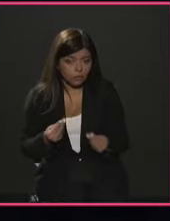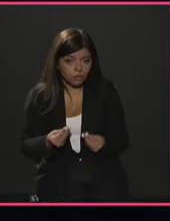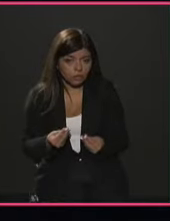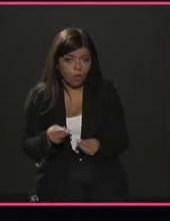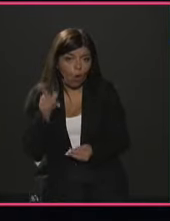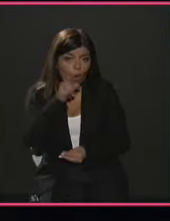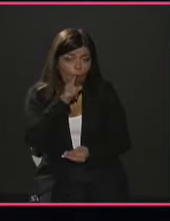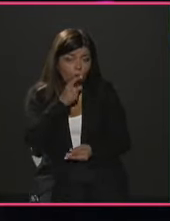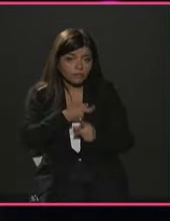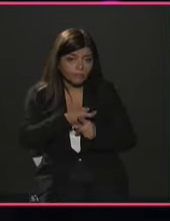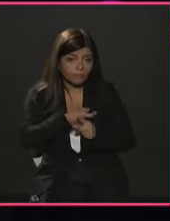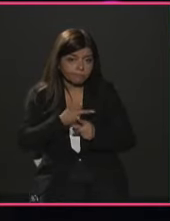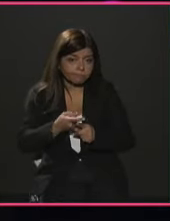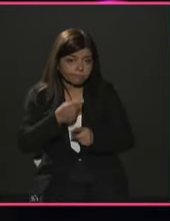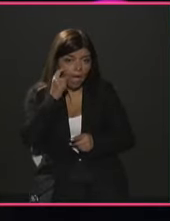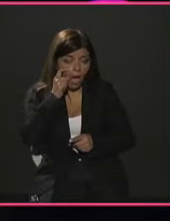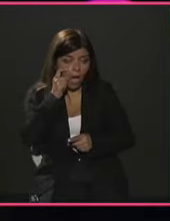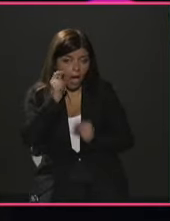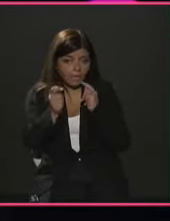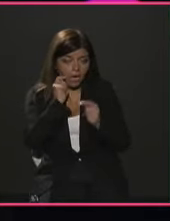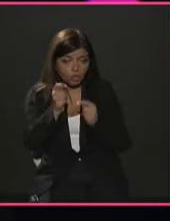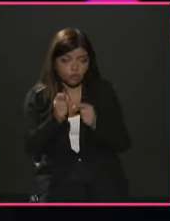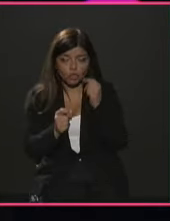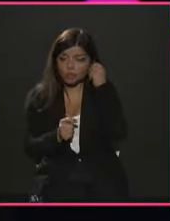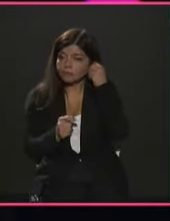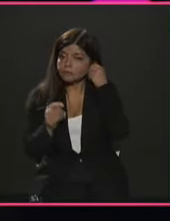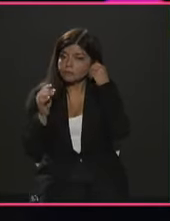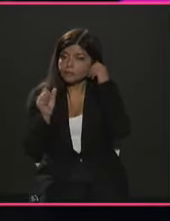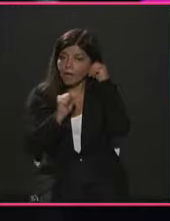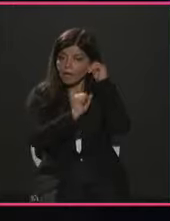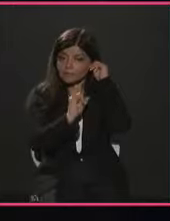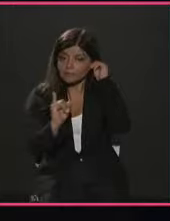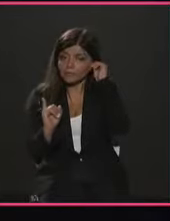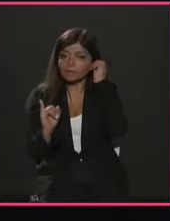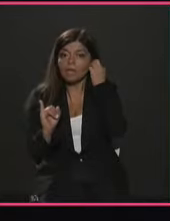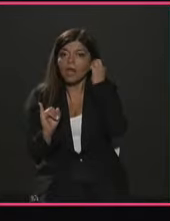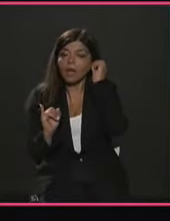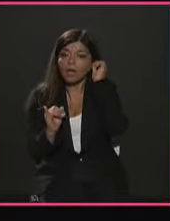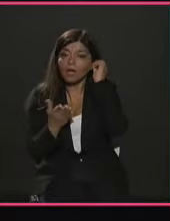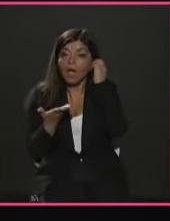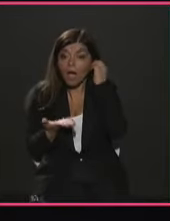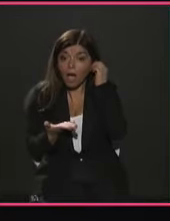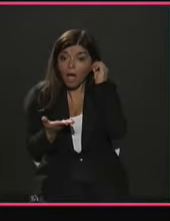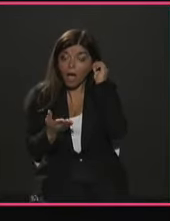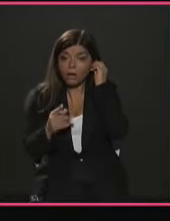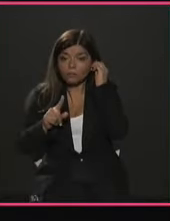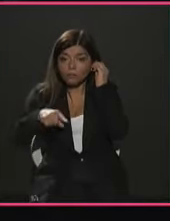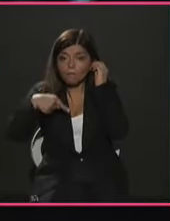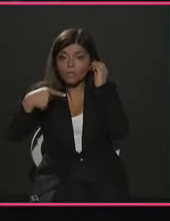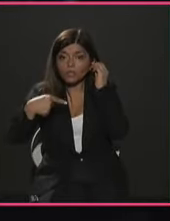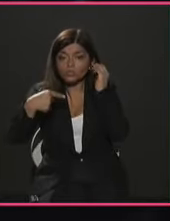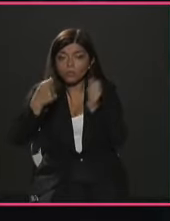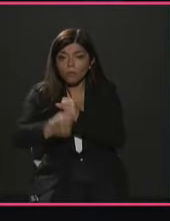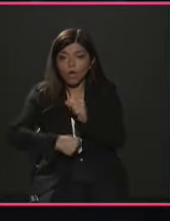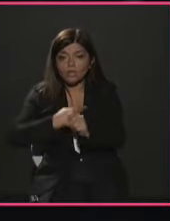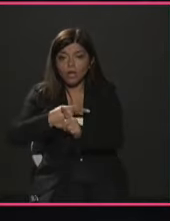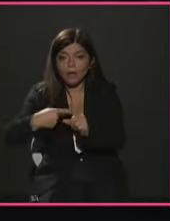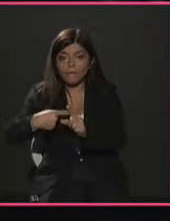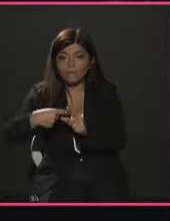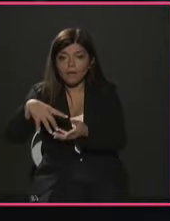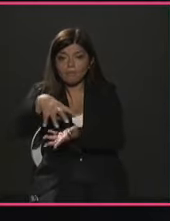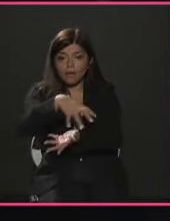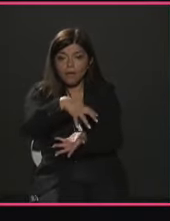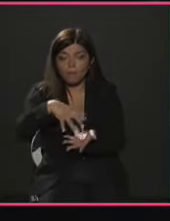trae el último riesgo de la Inteligencia artificial nuestras elecciones en este próximo año la mitad de la